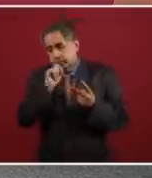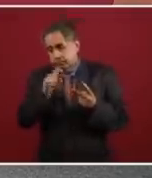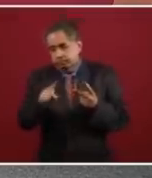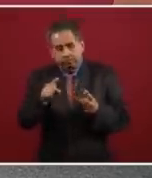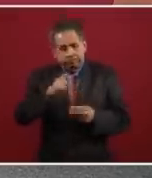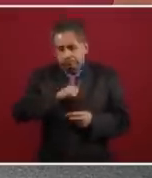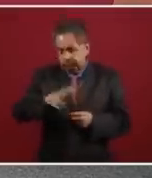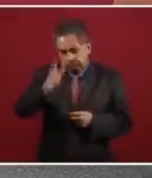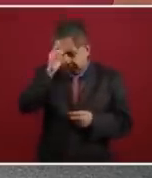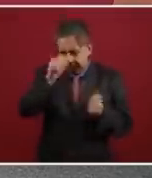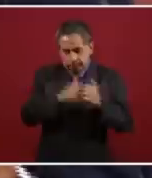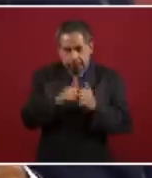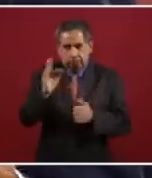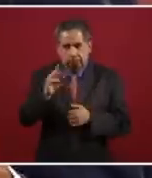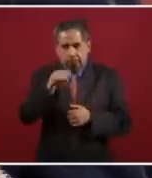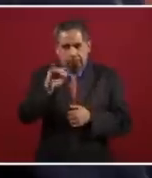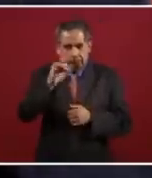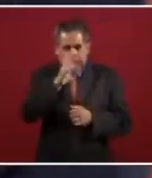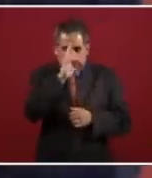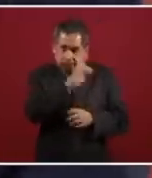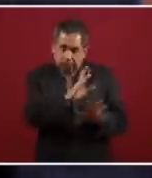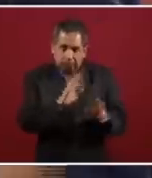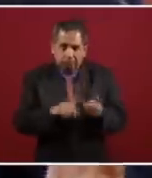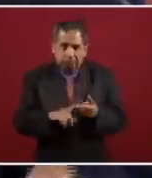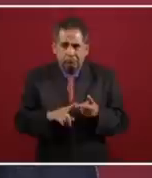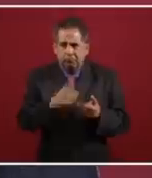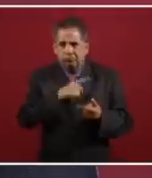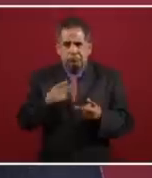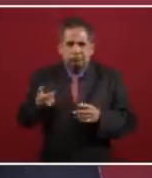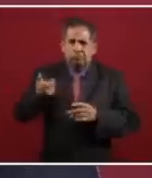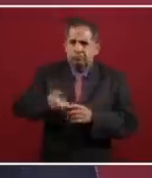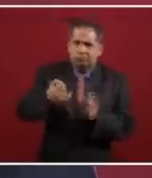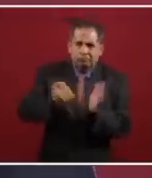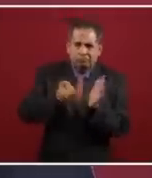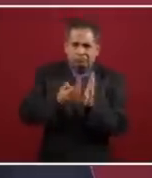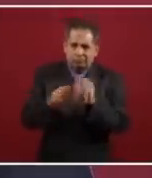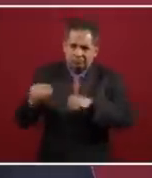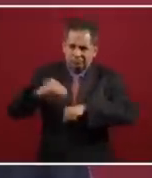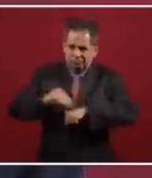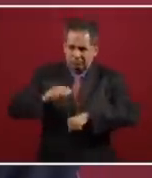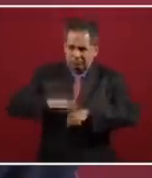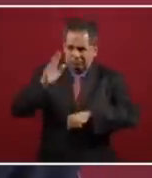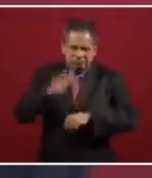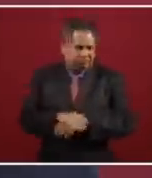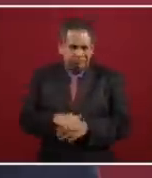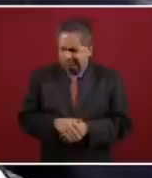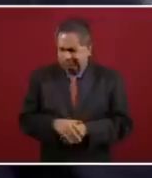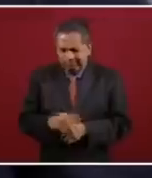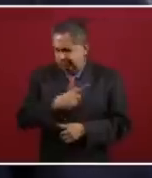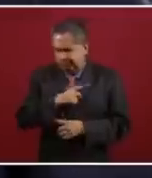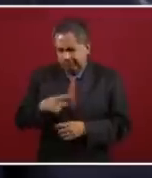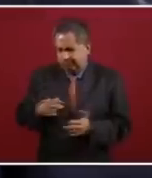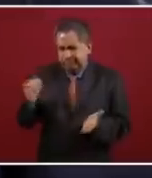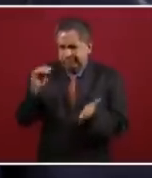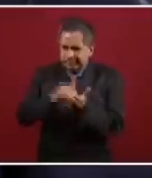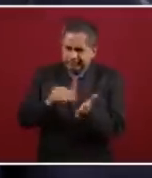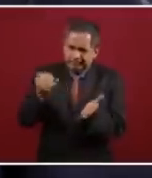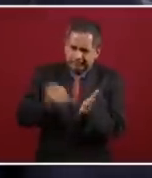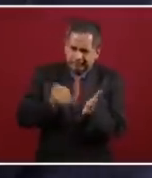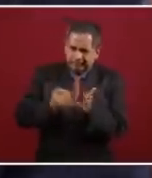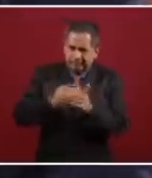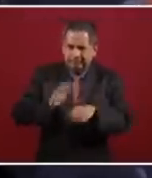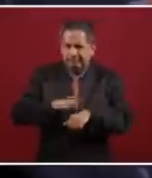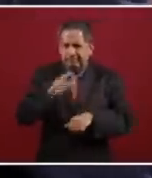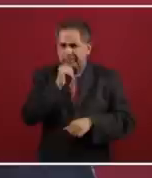estoy de acuerdo con el fondo, con todo respeto, es que no hay que aumentar impuestos. No se deben de aumentar impuestos.